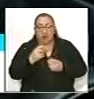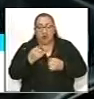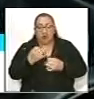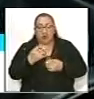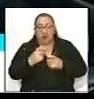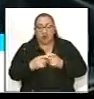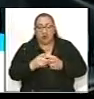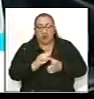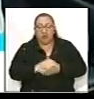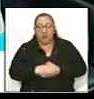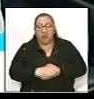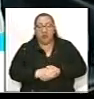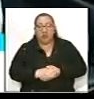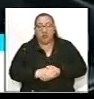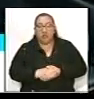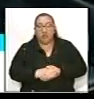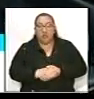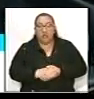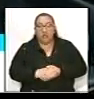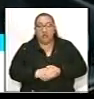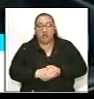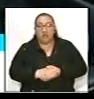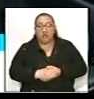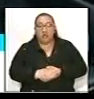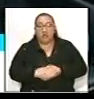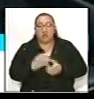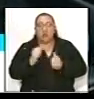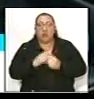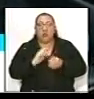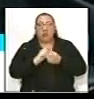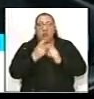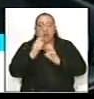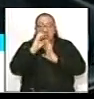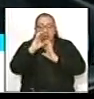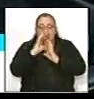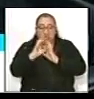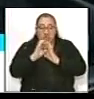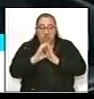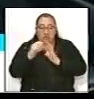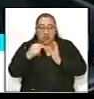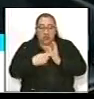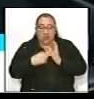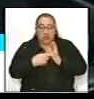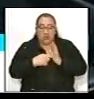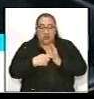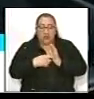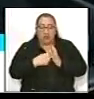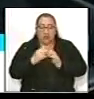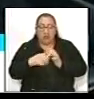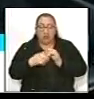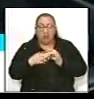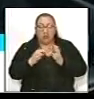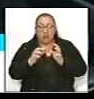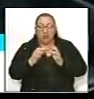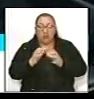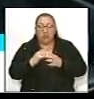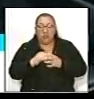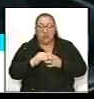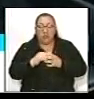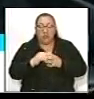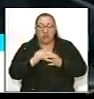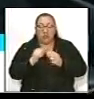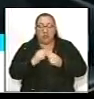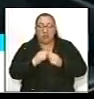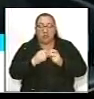de personas que pueden recibir la reparación, sí ha cambiado las características de esta población.